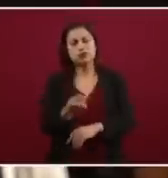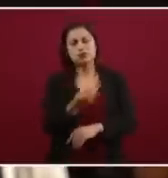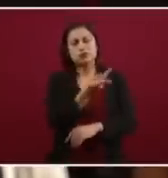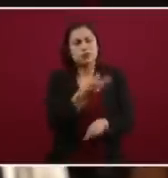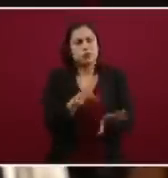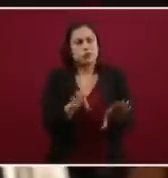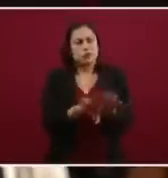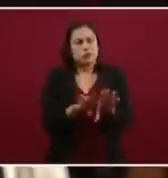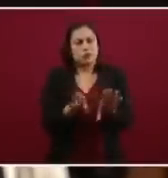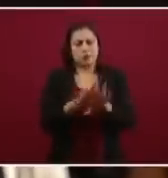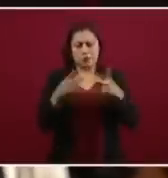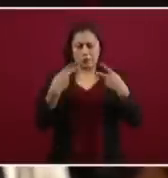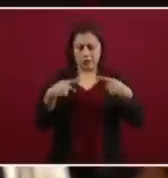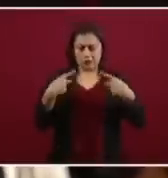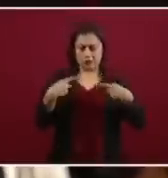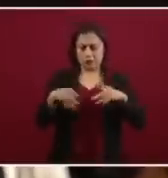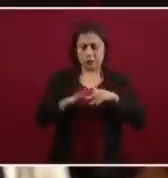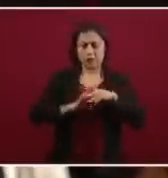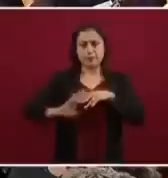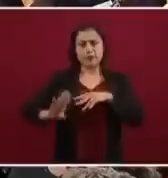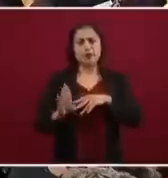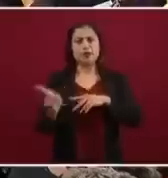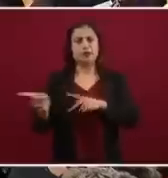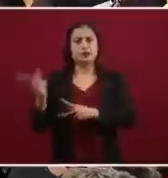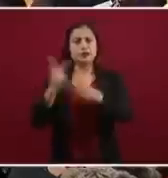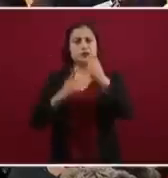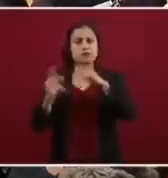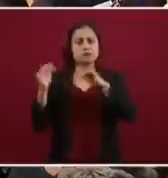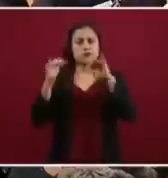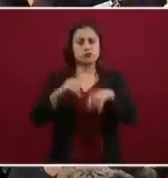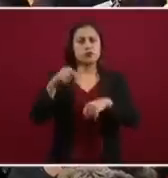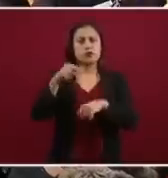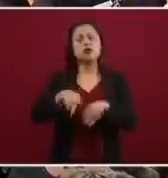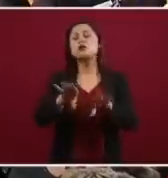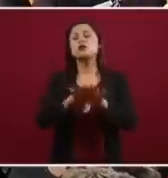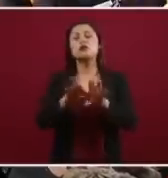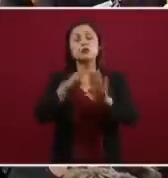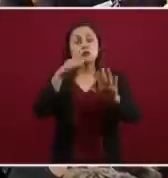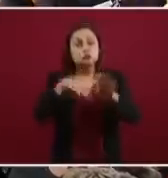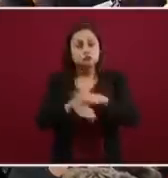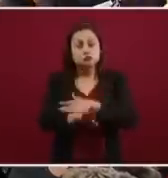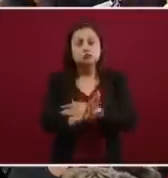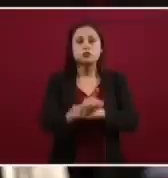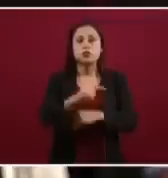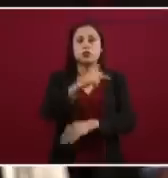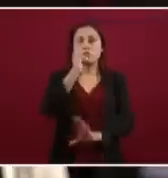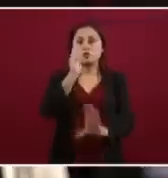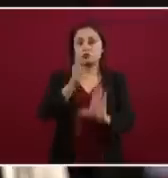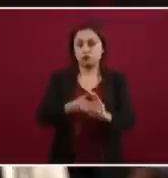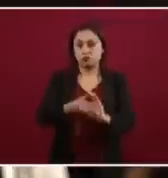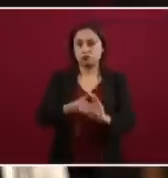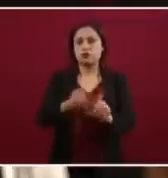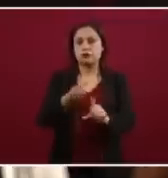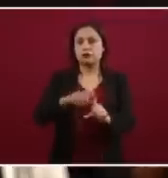pueden acceder a estas estancias individuales y si son vigiladas cuando están dentro de ellas. Y otra duda también, que fui imprecisa